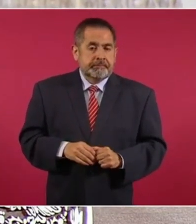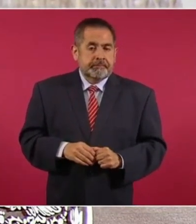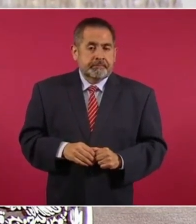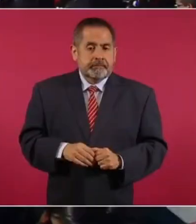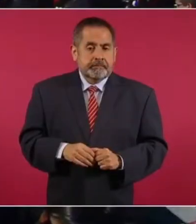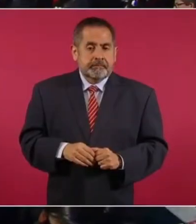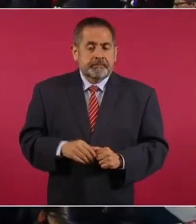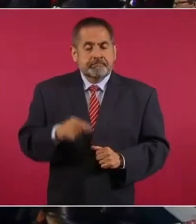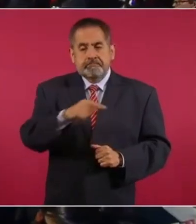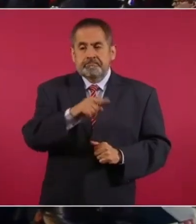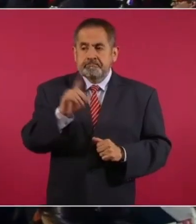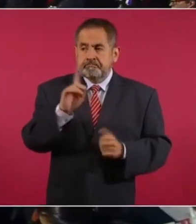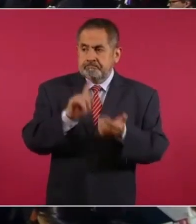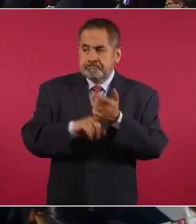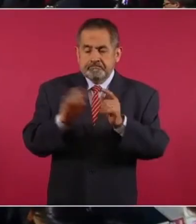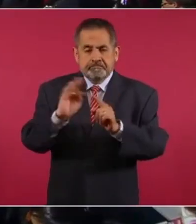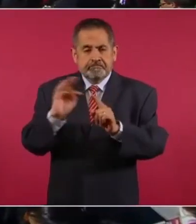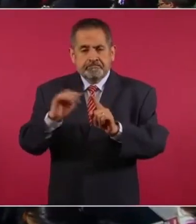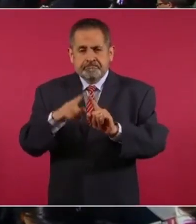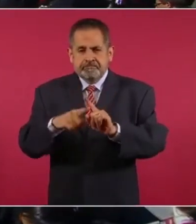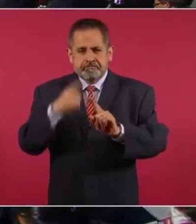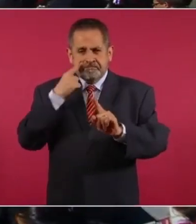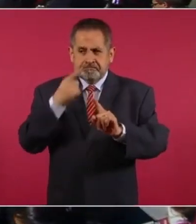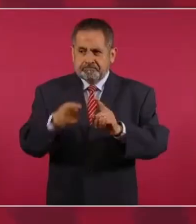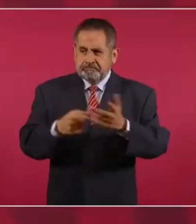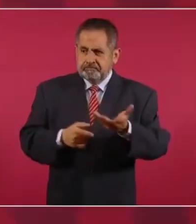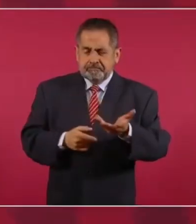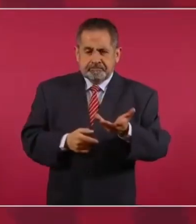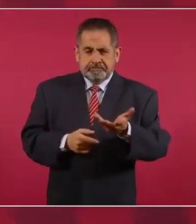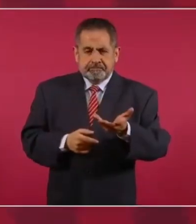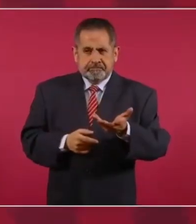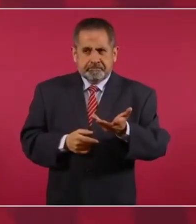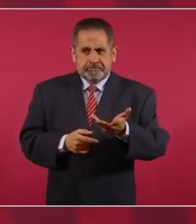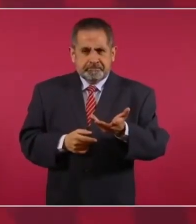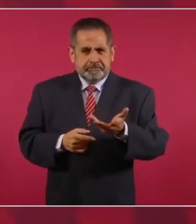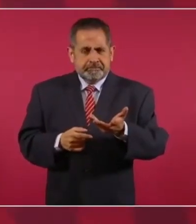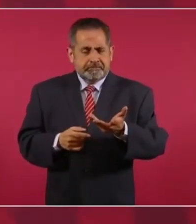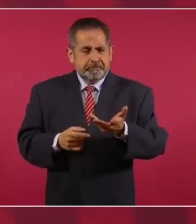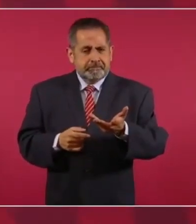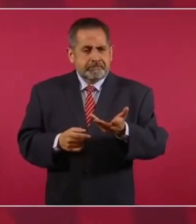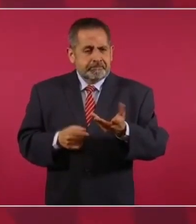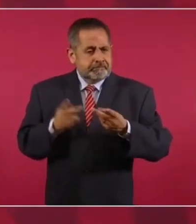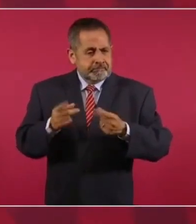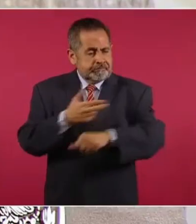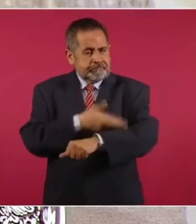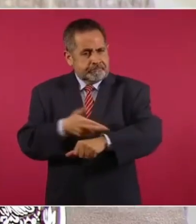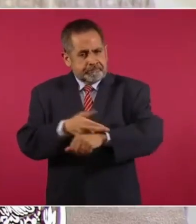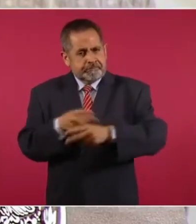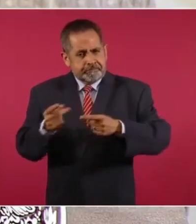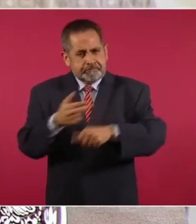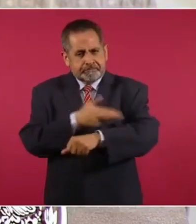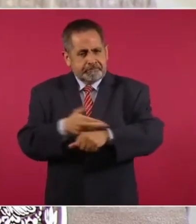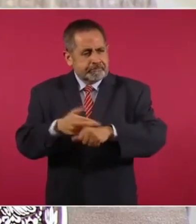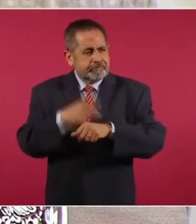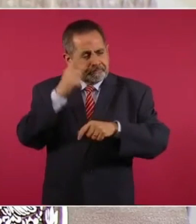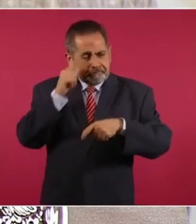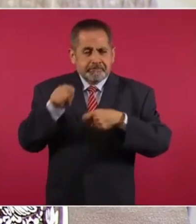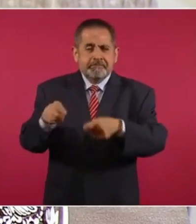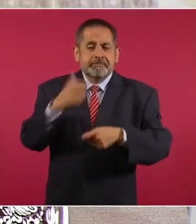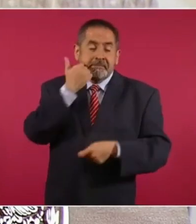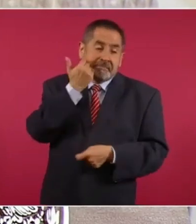está solicitando es que se acelere el trámite ya para que